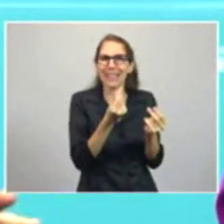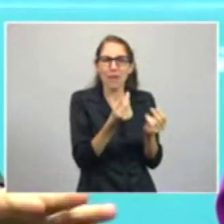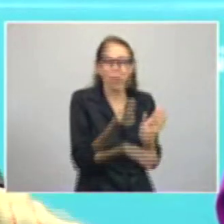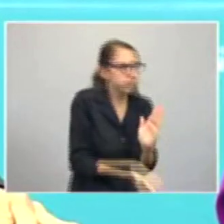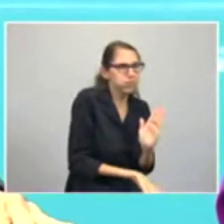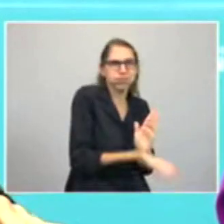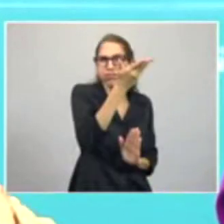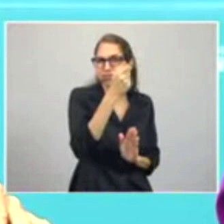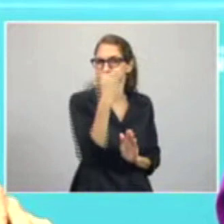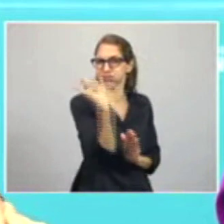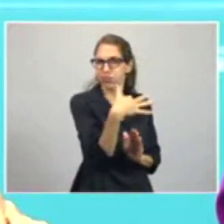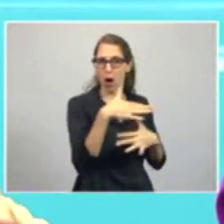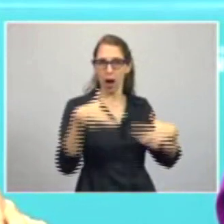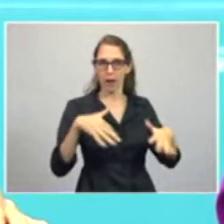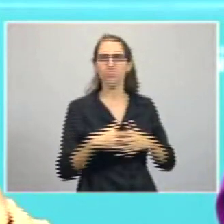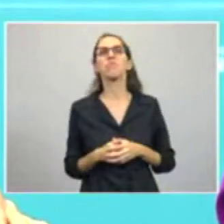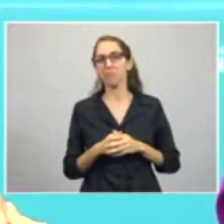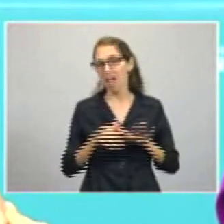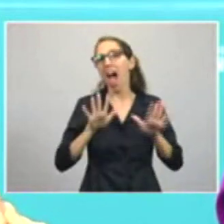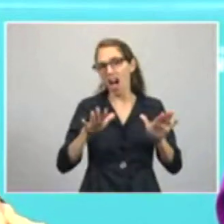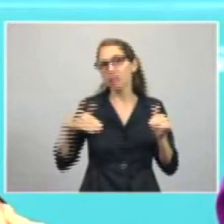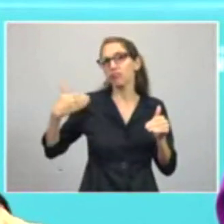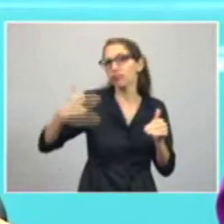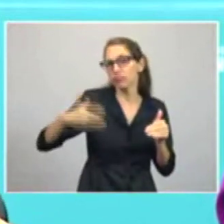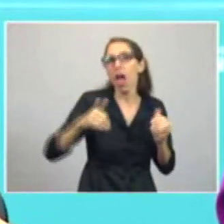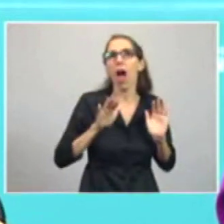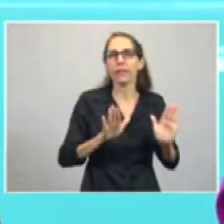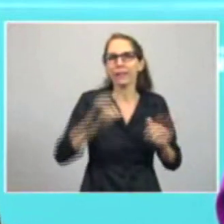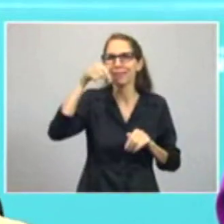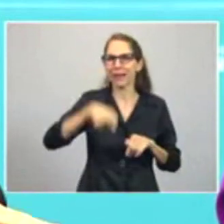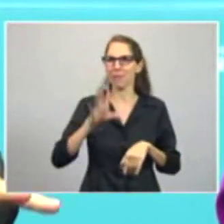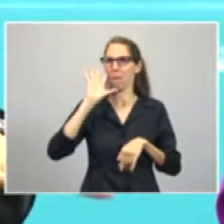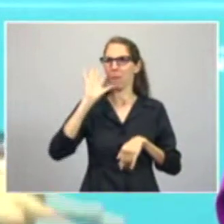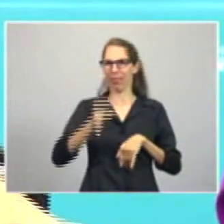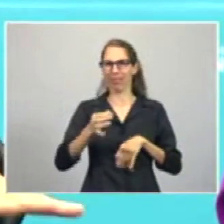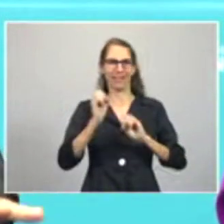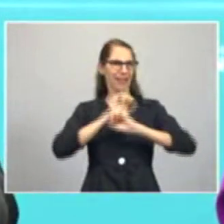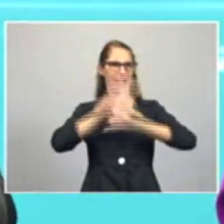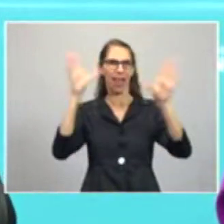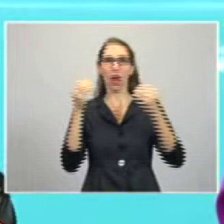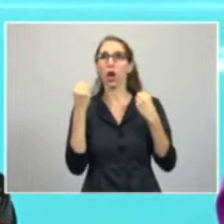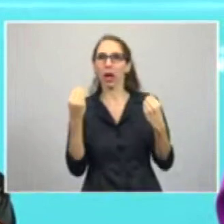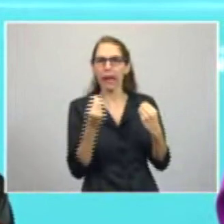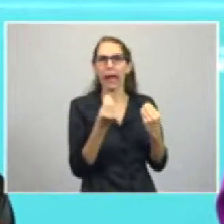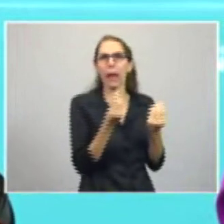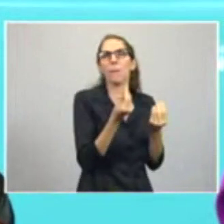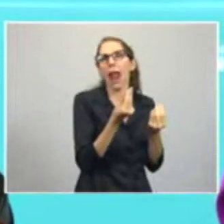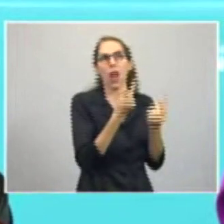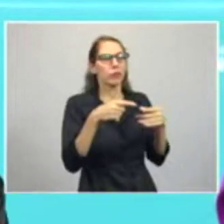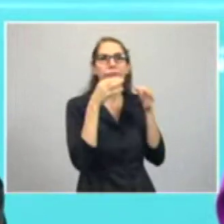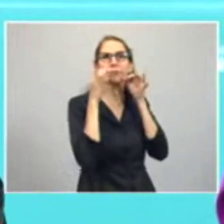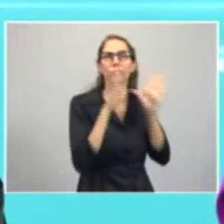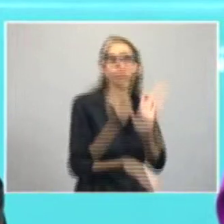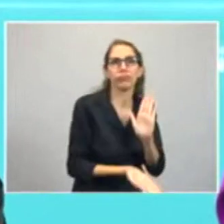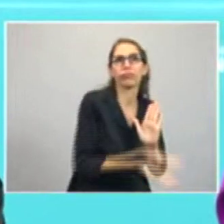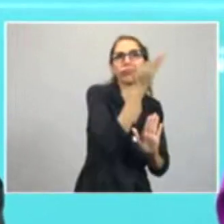hasta ahí veníamos, pero ahora queda muy claro que el complemento de la liberación de los precios y la devaluación es